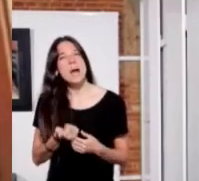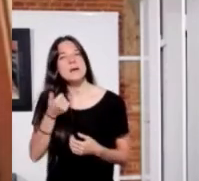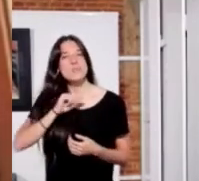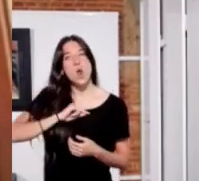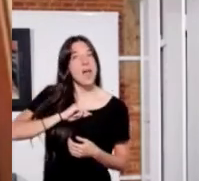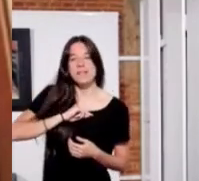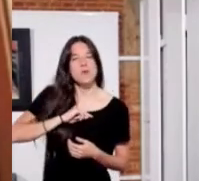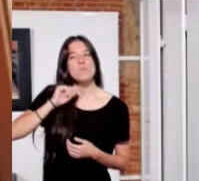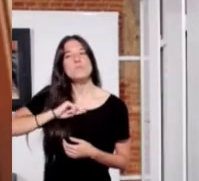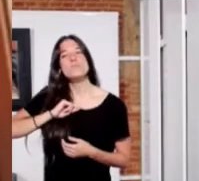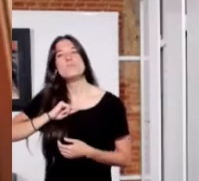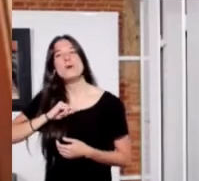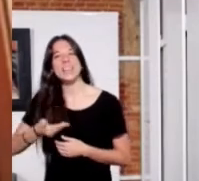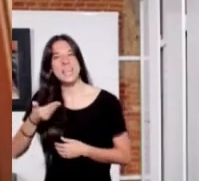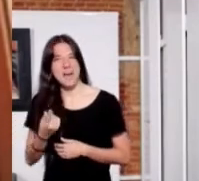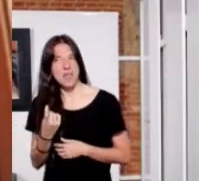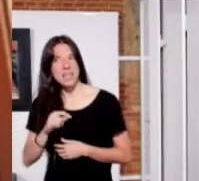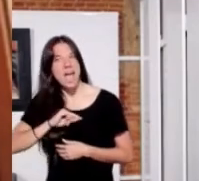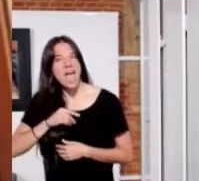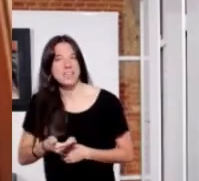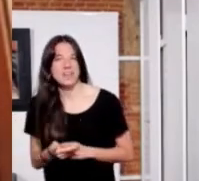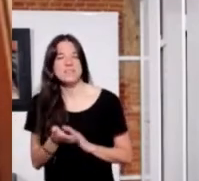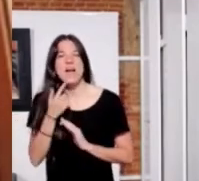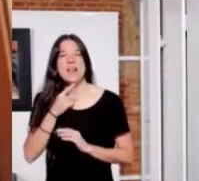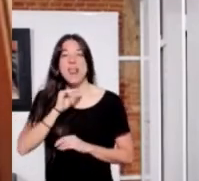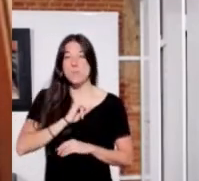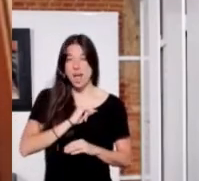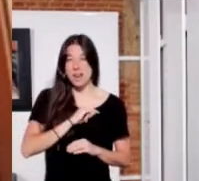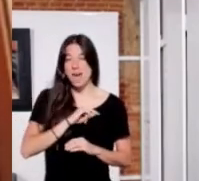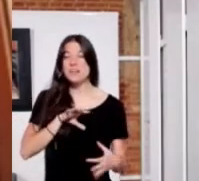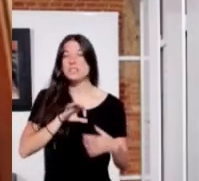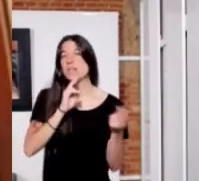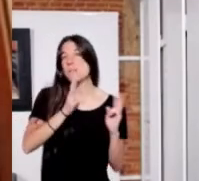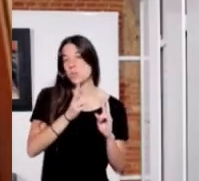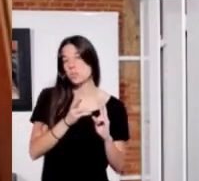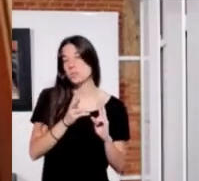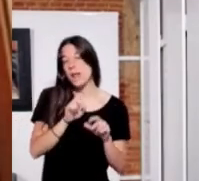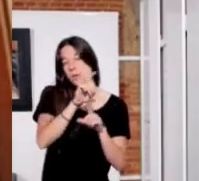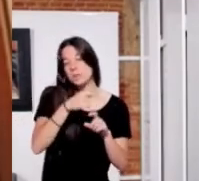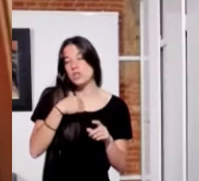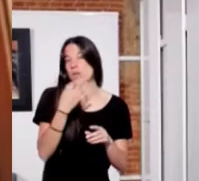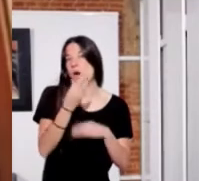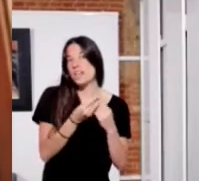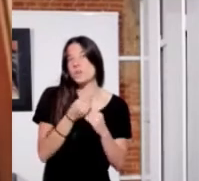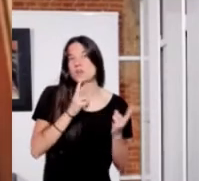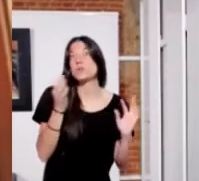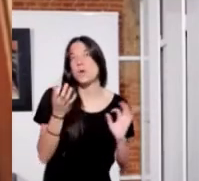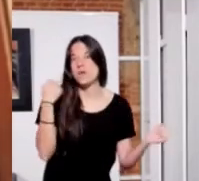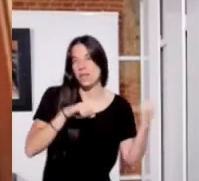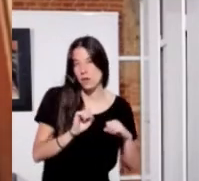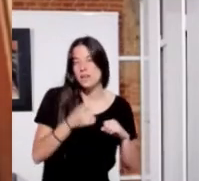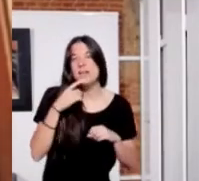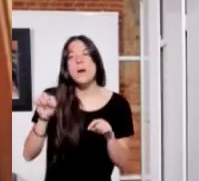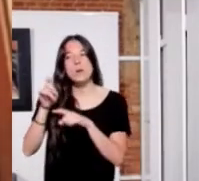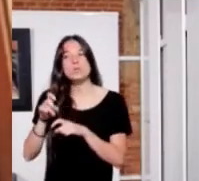primera afirmación. La moral contesta la pregunta ¿qué debo hacer?, cuya respuesta es una acción. La pregunta ética es ¿por qué debo